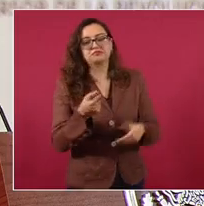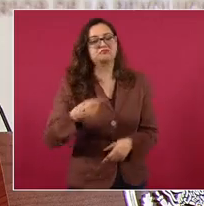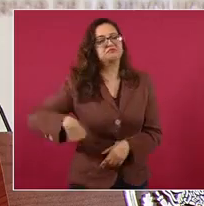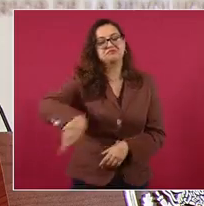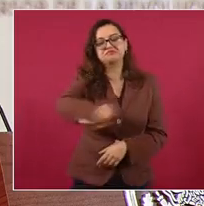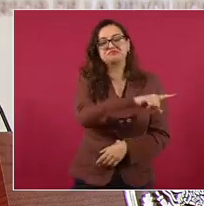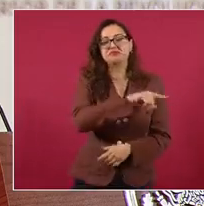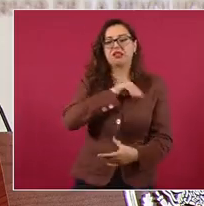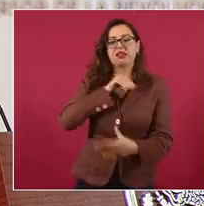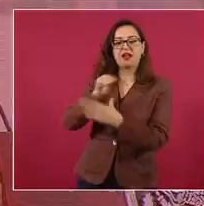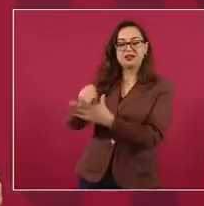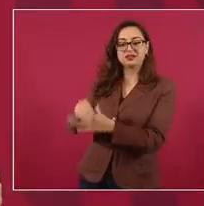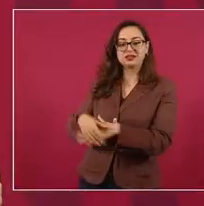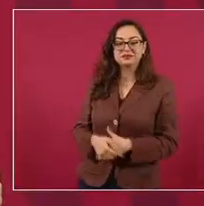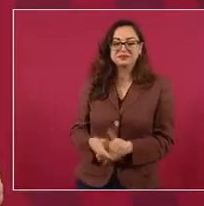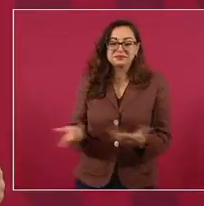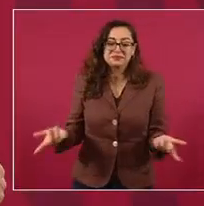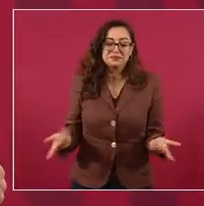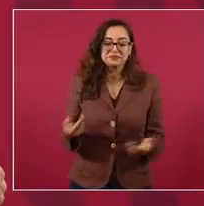¿no? Somos así,